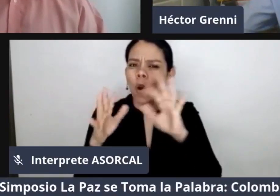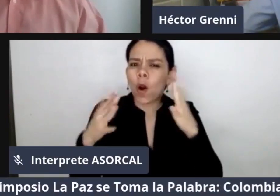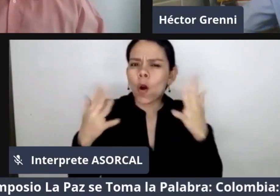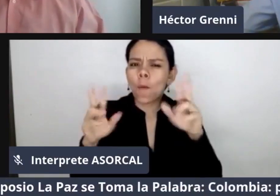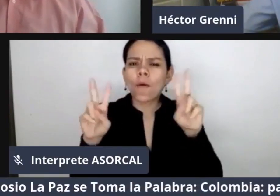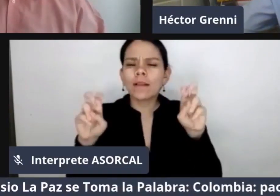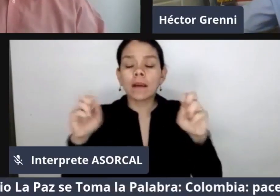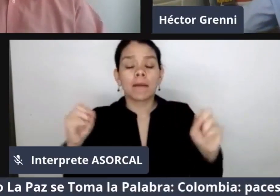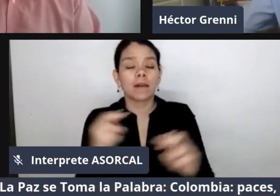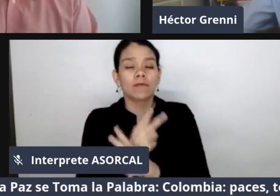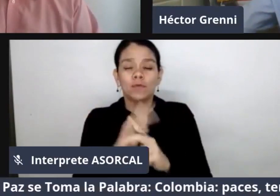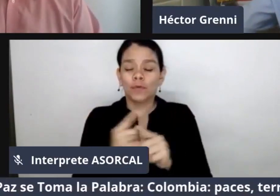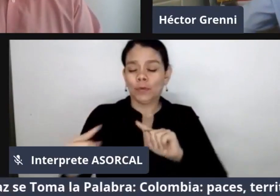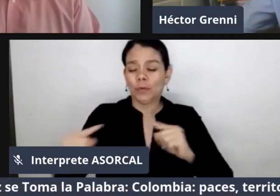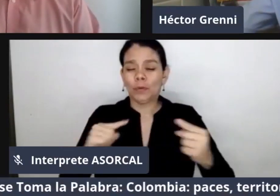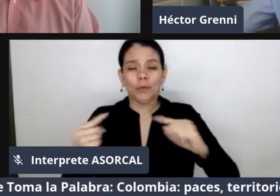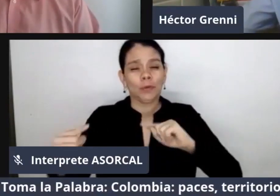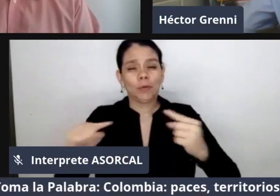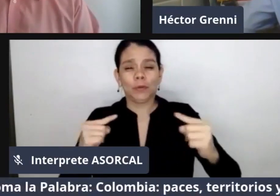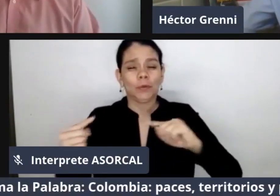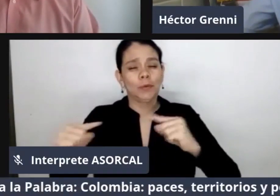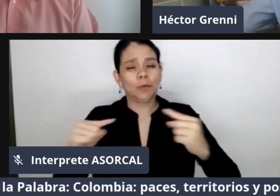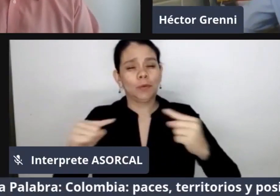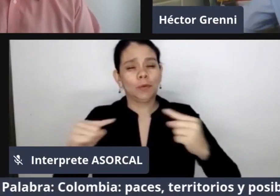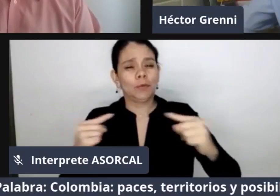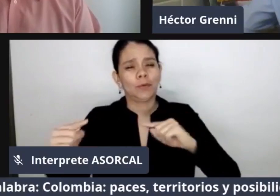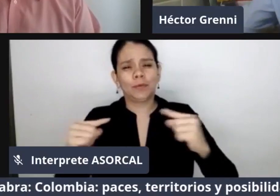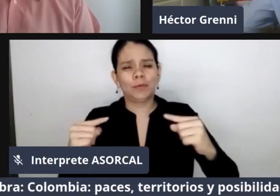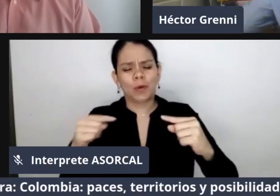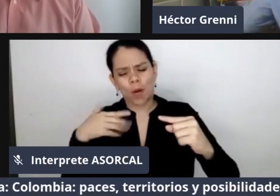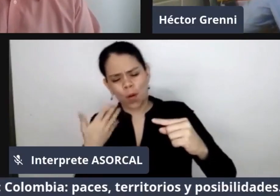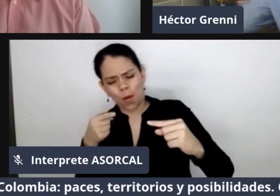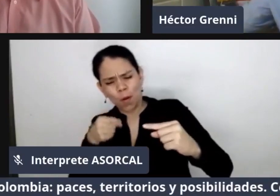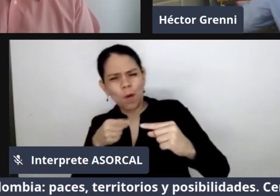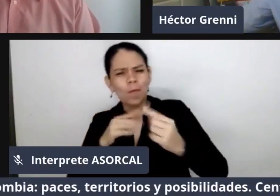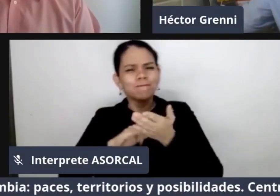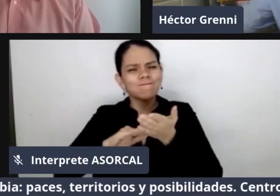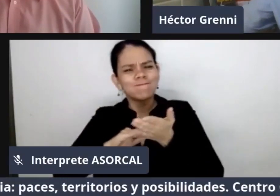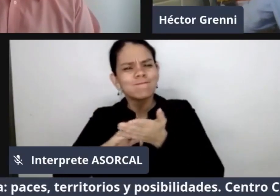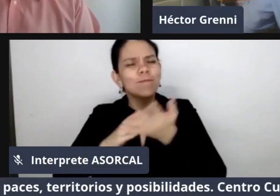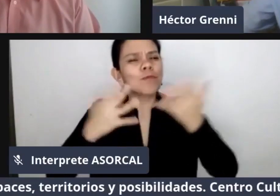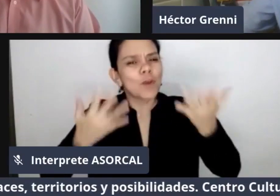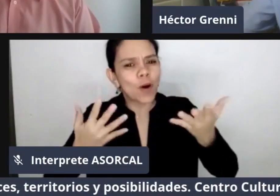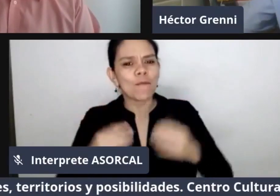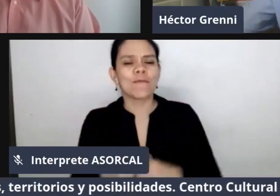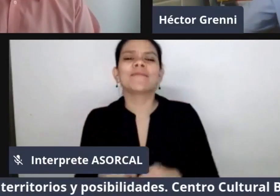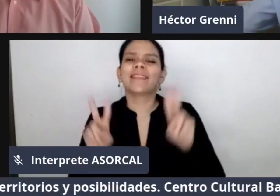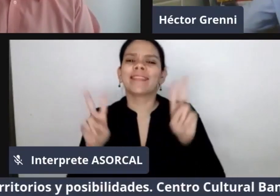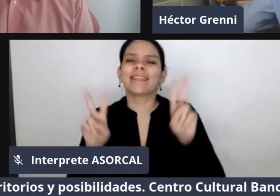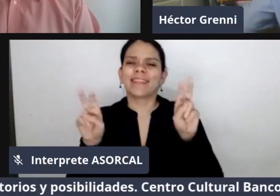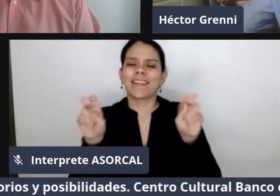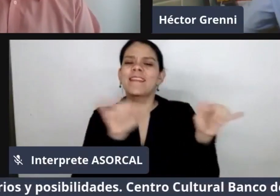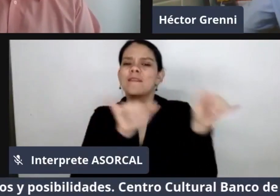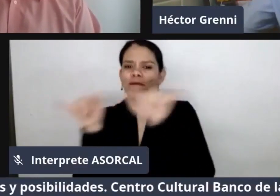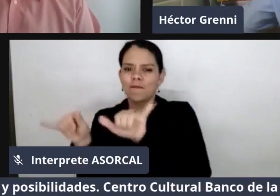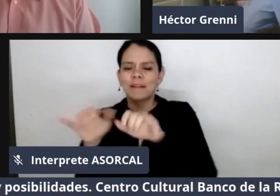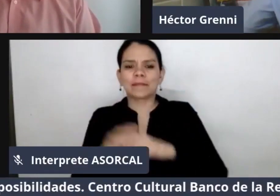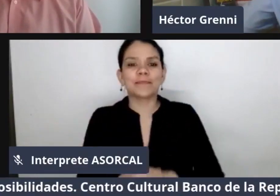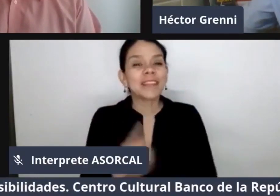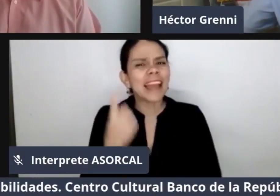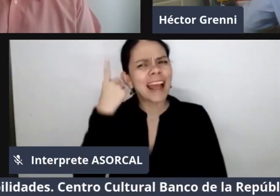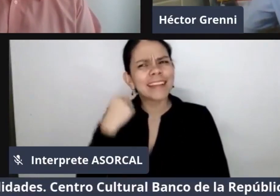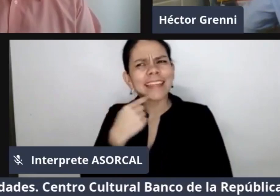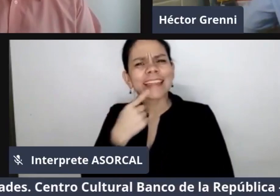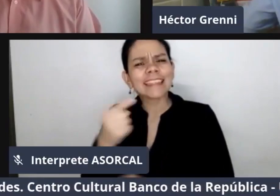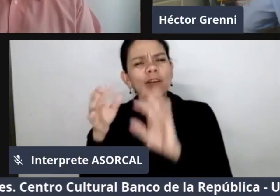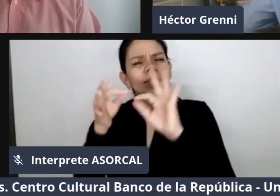difícil resolución de los conflictos. El doctor Luis Ospina ayer decía una frase que me llamó la atención.